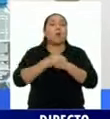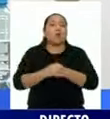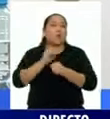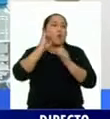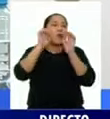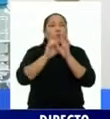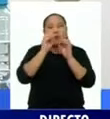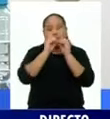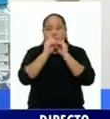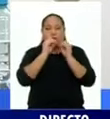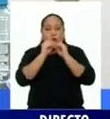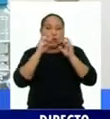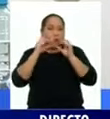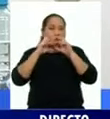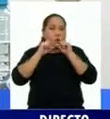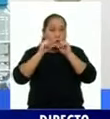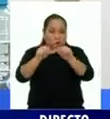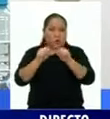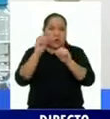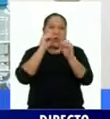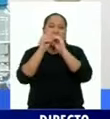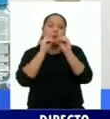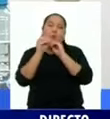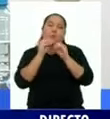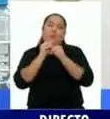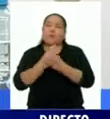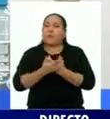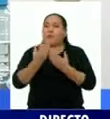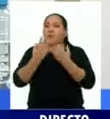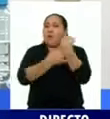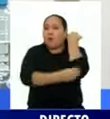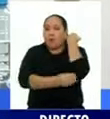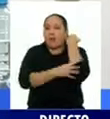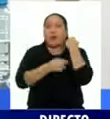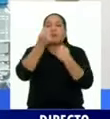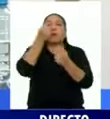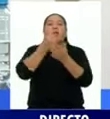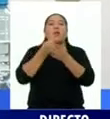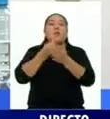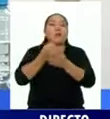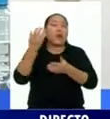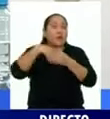alivio permanente de la pobreza, de la distribución del ingreso.